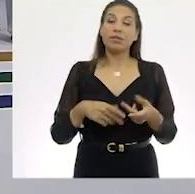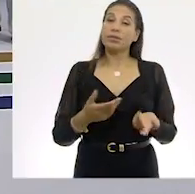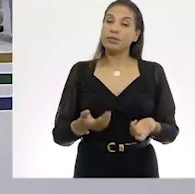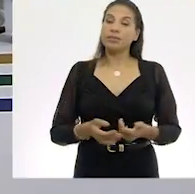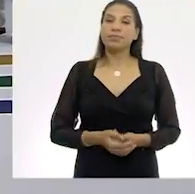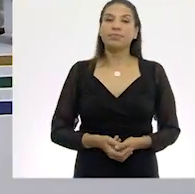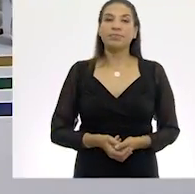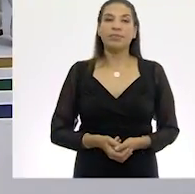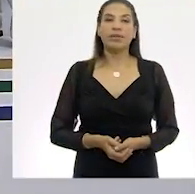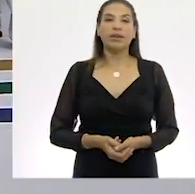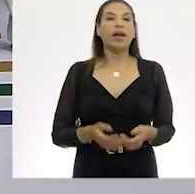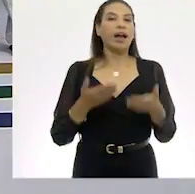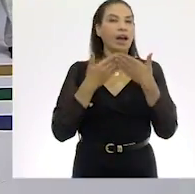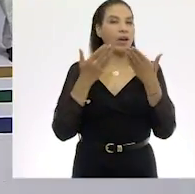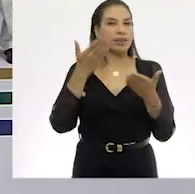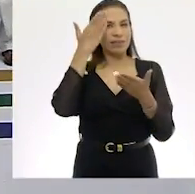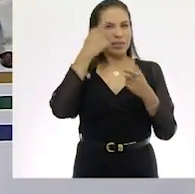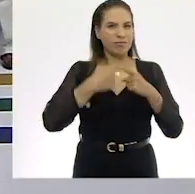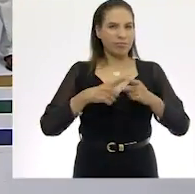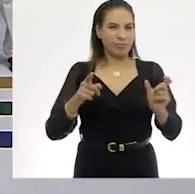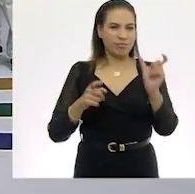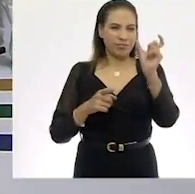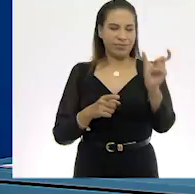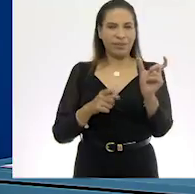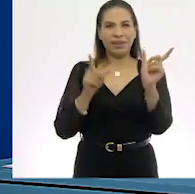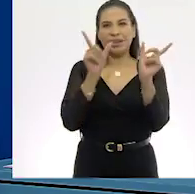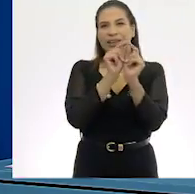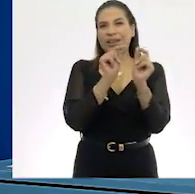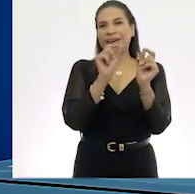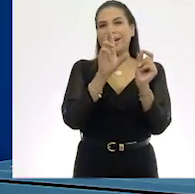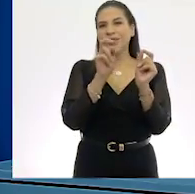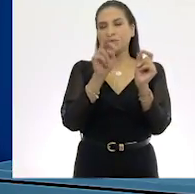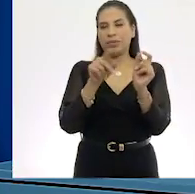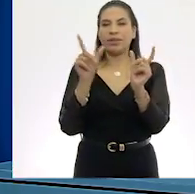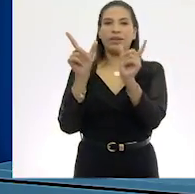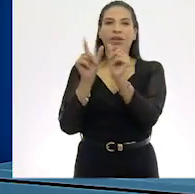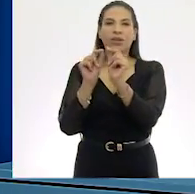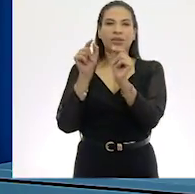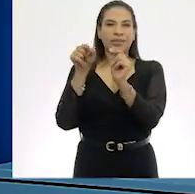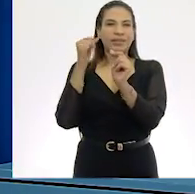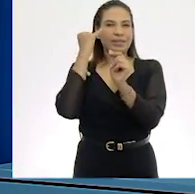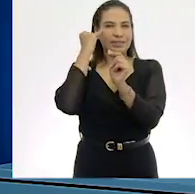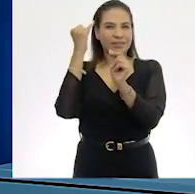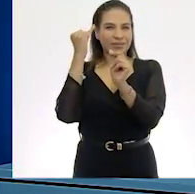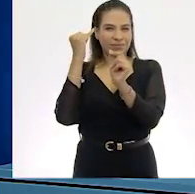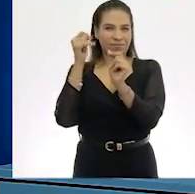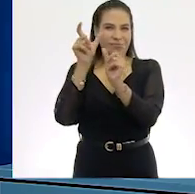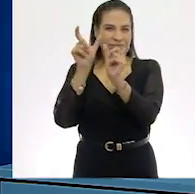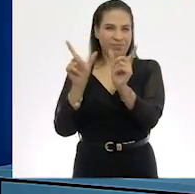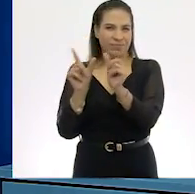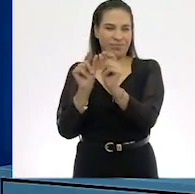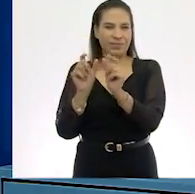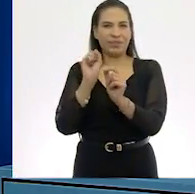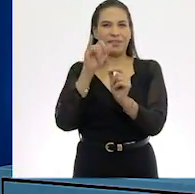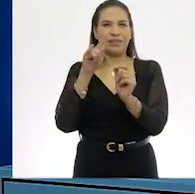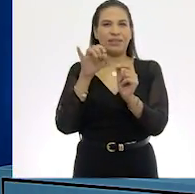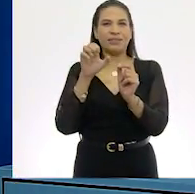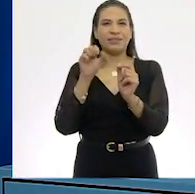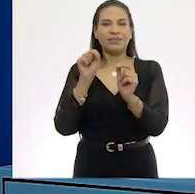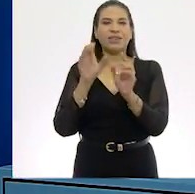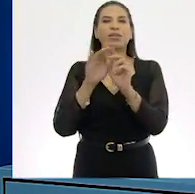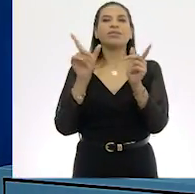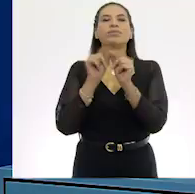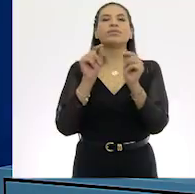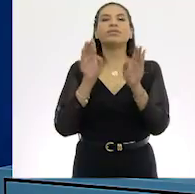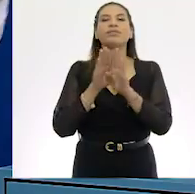Joaquín. Ahora que sabemos ya la diferencia entre un resumen y una síntesis, vamos a aprender una manera sencilla para hacer un